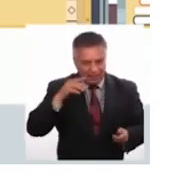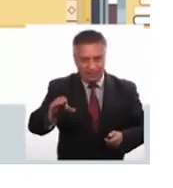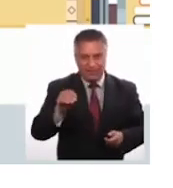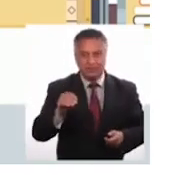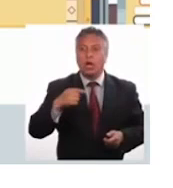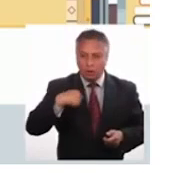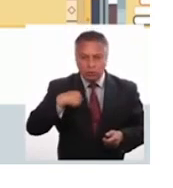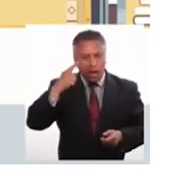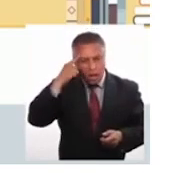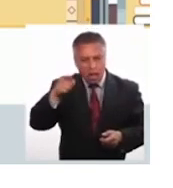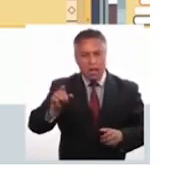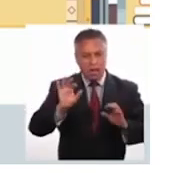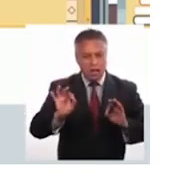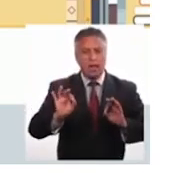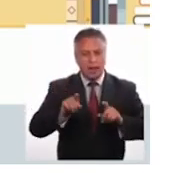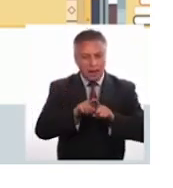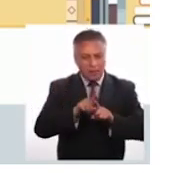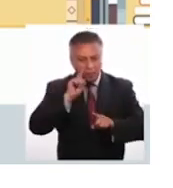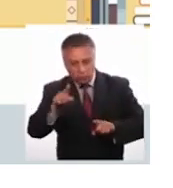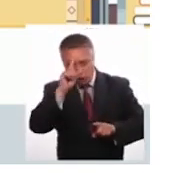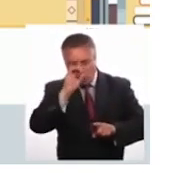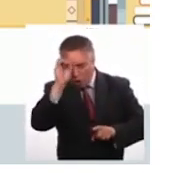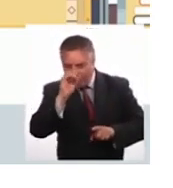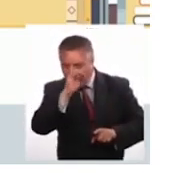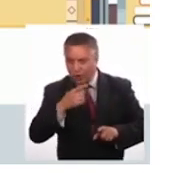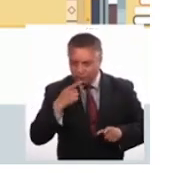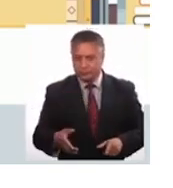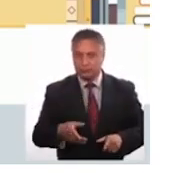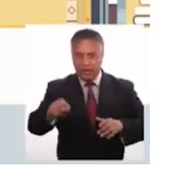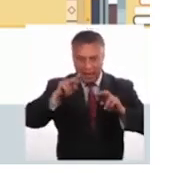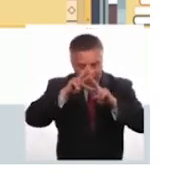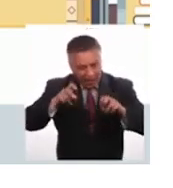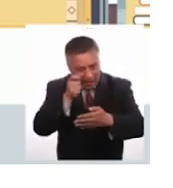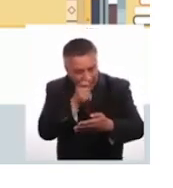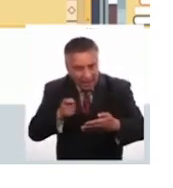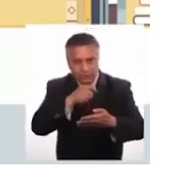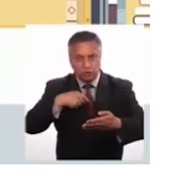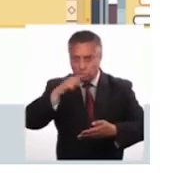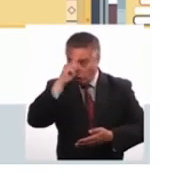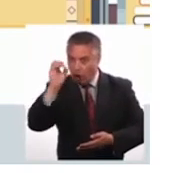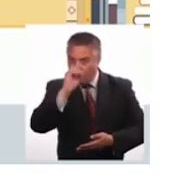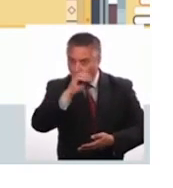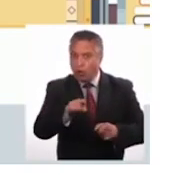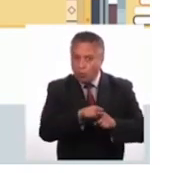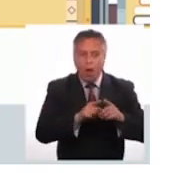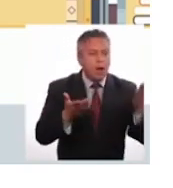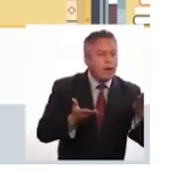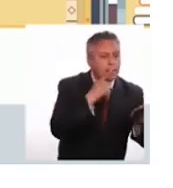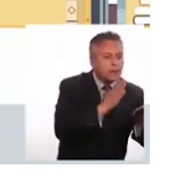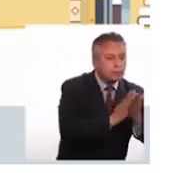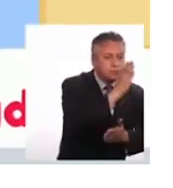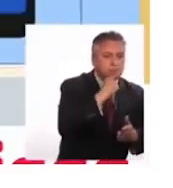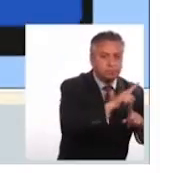su validez, considerando su uso ético para respaldar opiniones, análisis de las propias conclusiones con relación a los supuestos